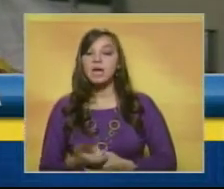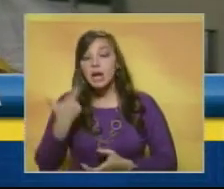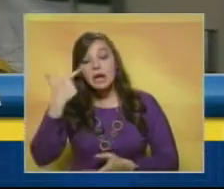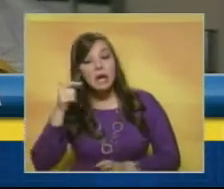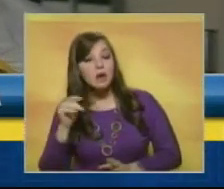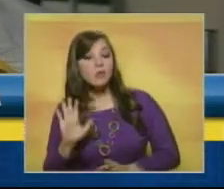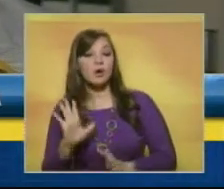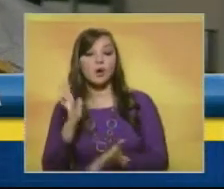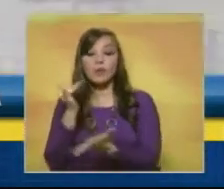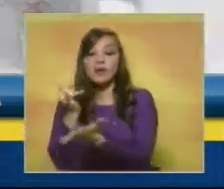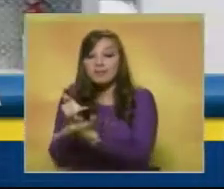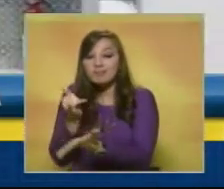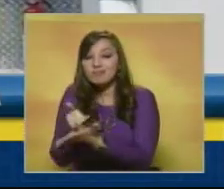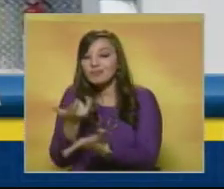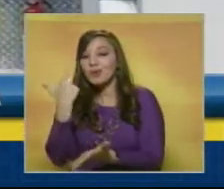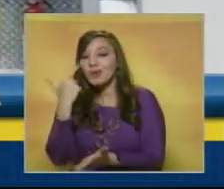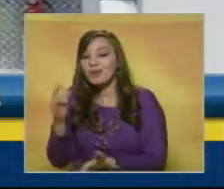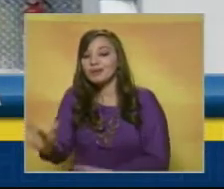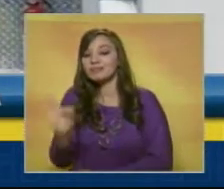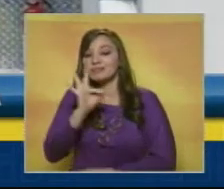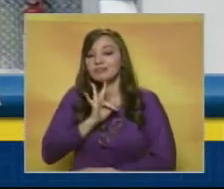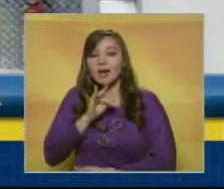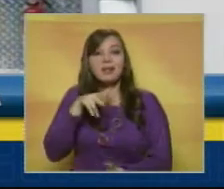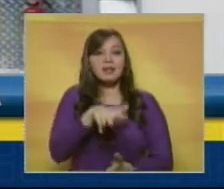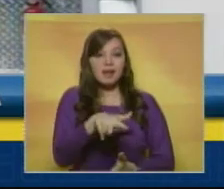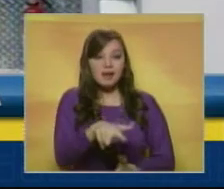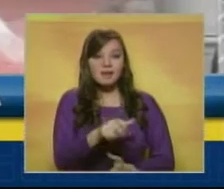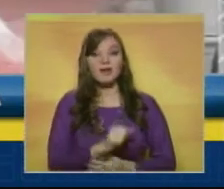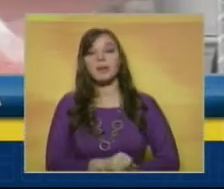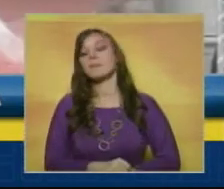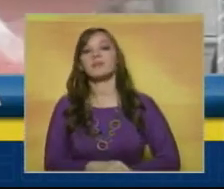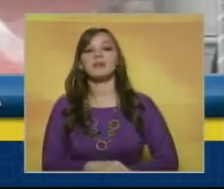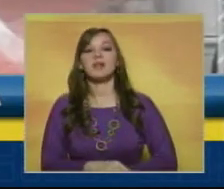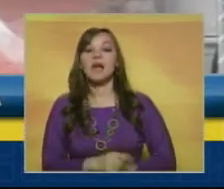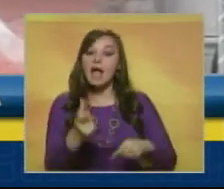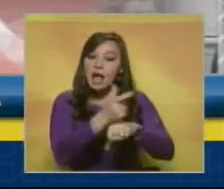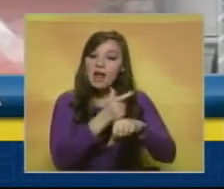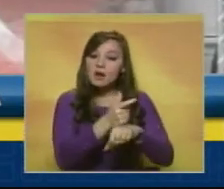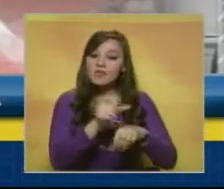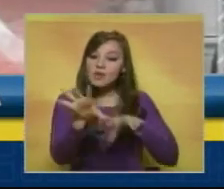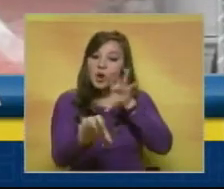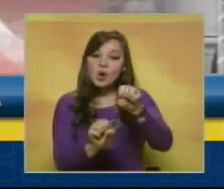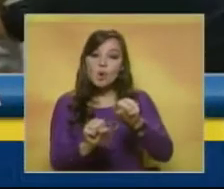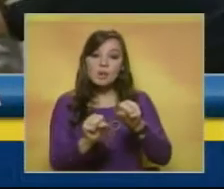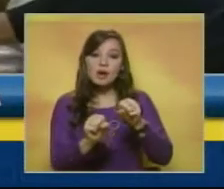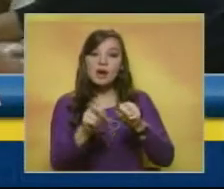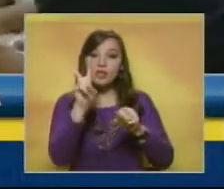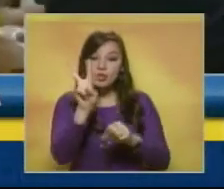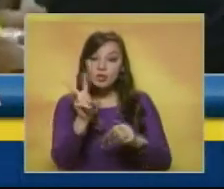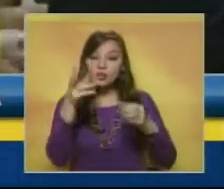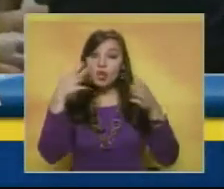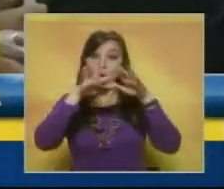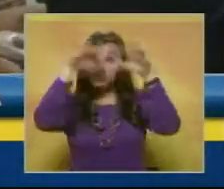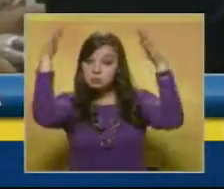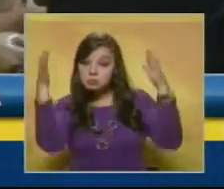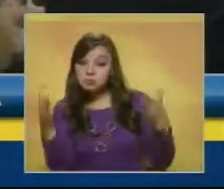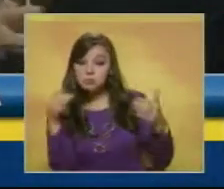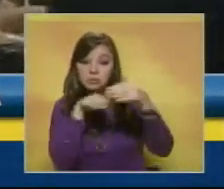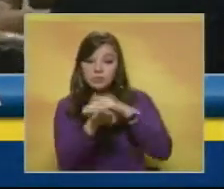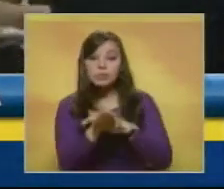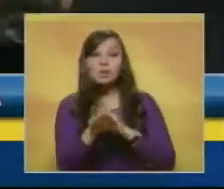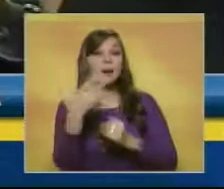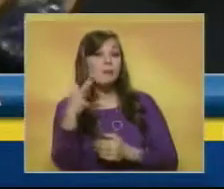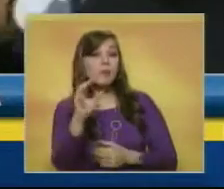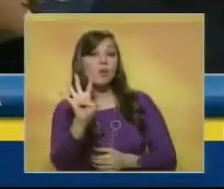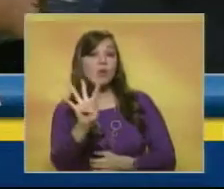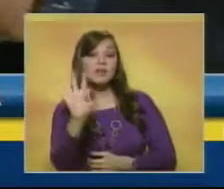probabilidad de afectación. Los fantasmas de la corrupción no descansan. El gobierno comprará 2 cámaras térmicas valoradas en $25,000,